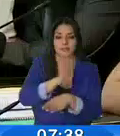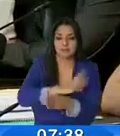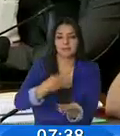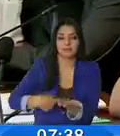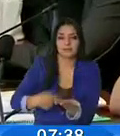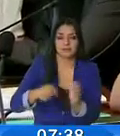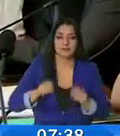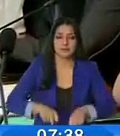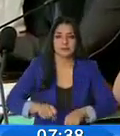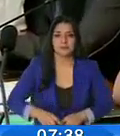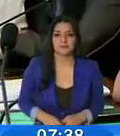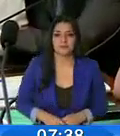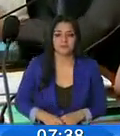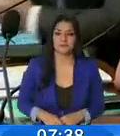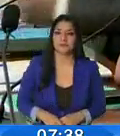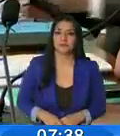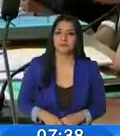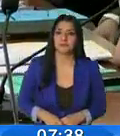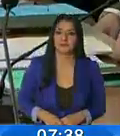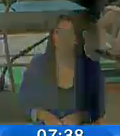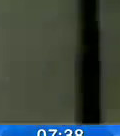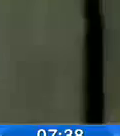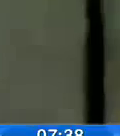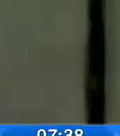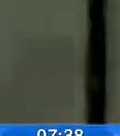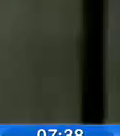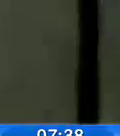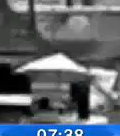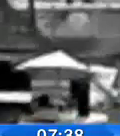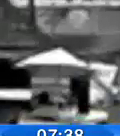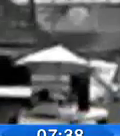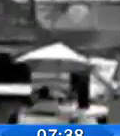Pleno. Informo Javier Gallo.